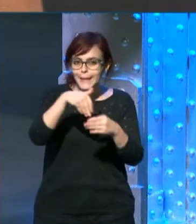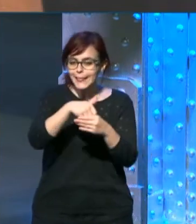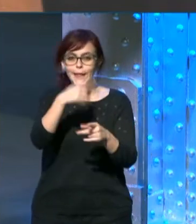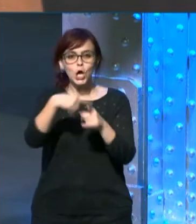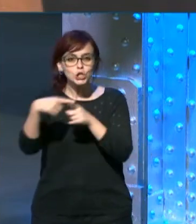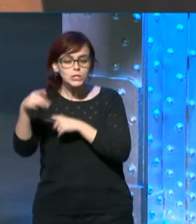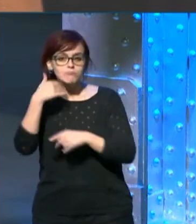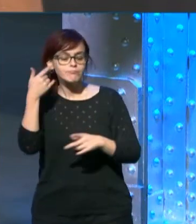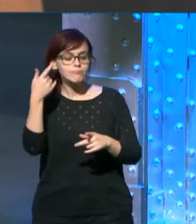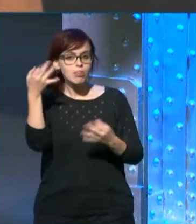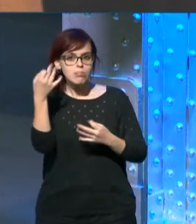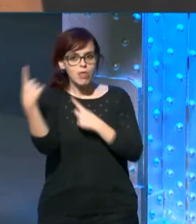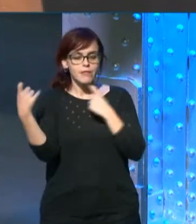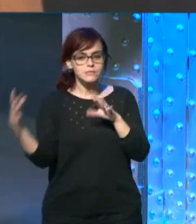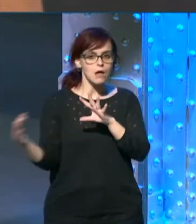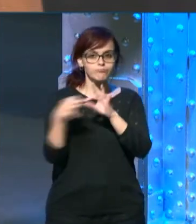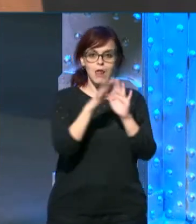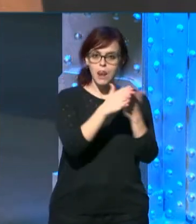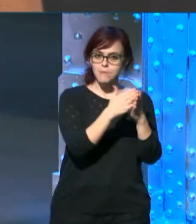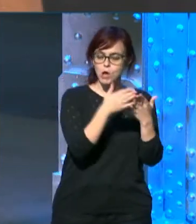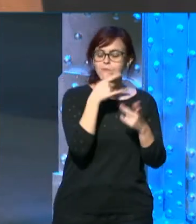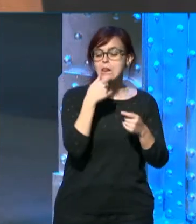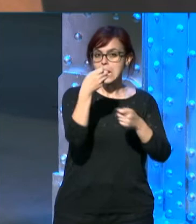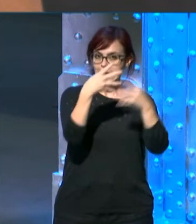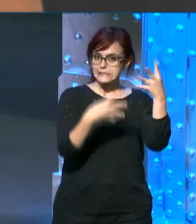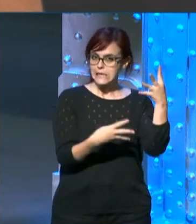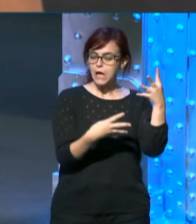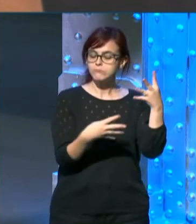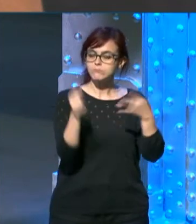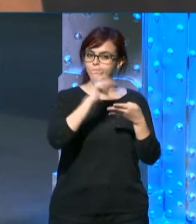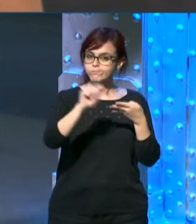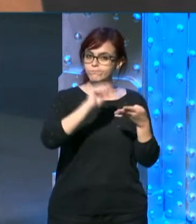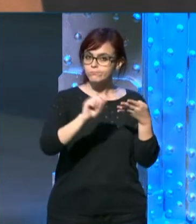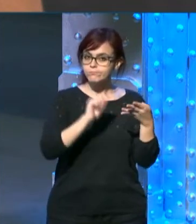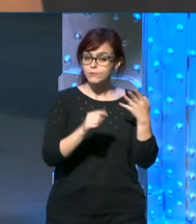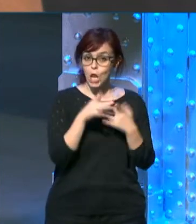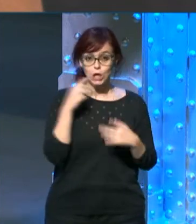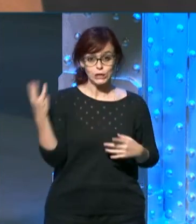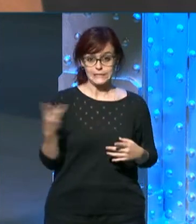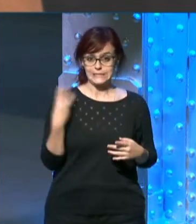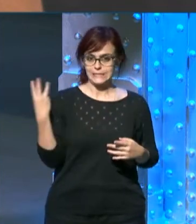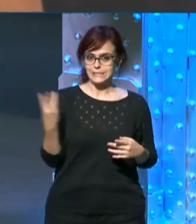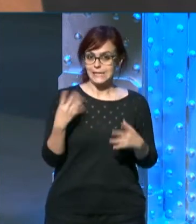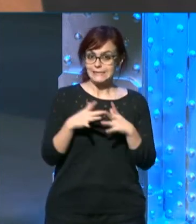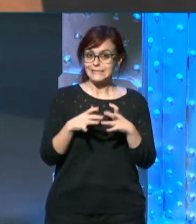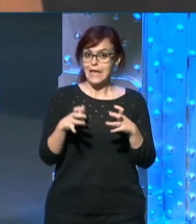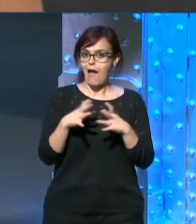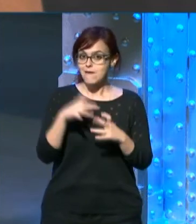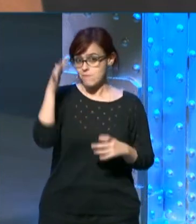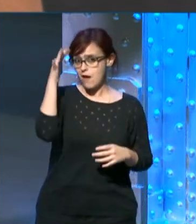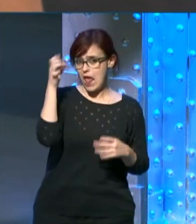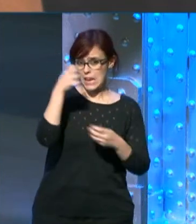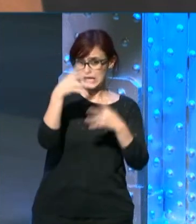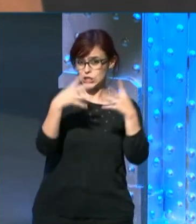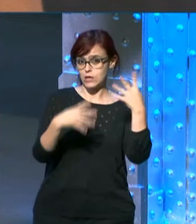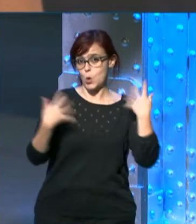fuera que tuviera cabida en el libro, hacíamos nuestra lista. Y los tres entusiasmados empezamos a imaginaros la lista que nos salió.